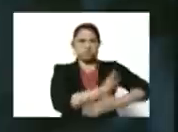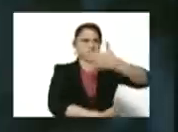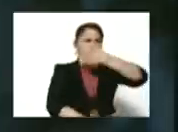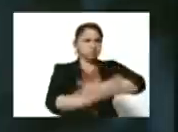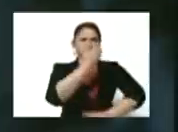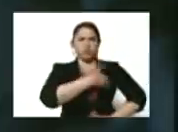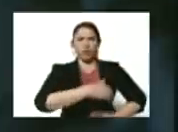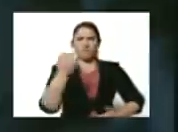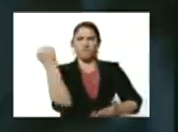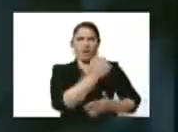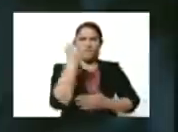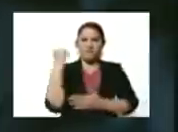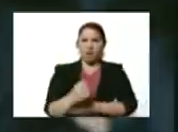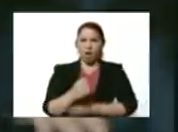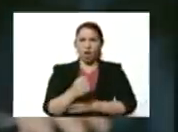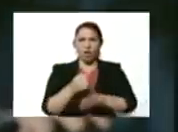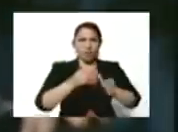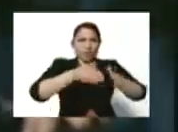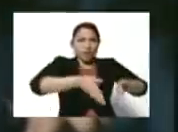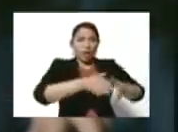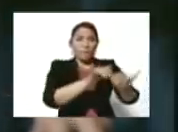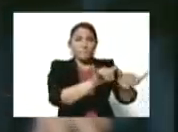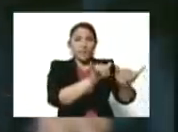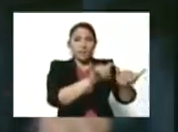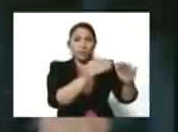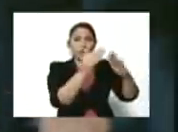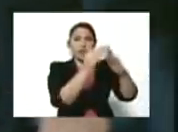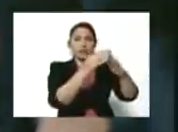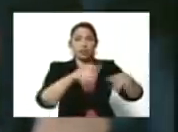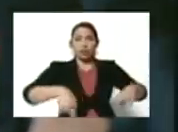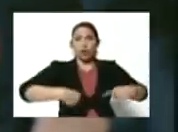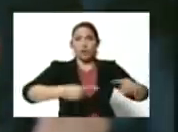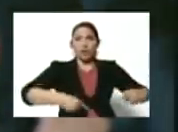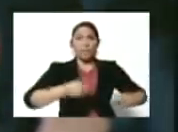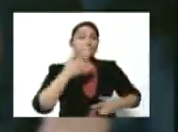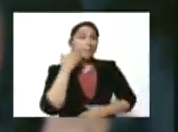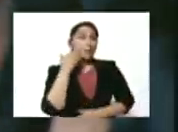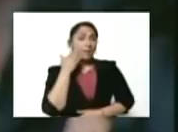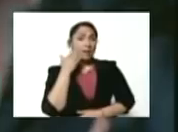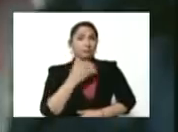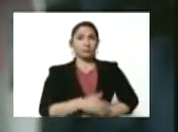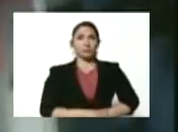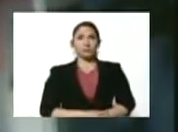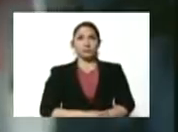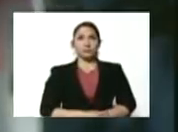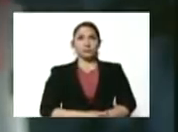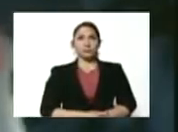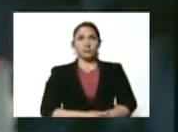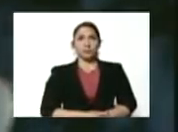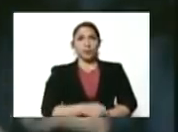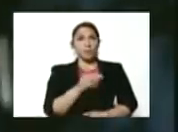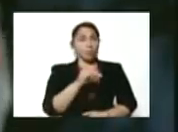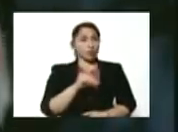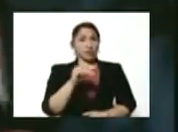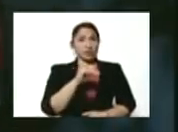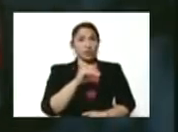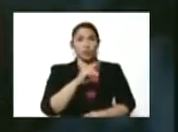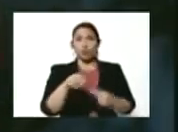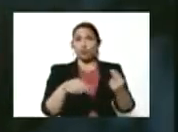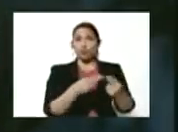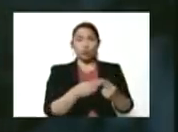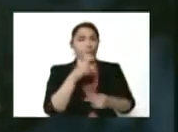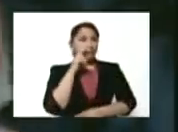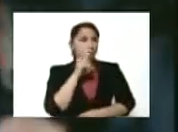y enterrado allí mismo en la finca de Doble Rueda. Es decir, la mamá de Montesinos jamás volverá a ver a su